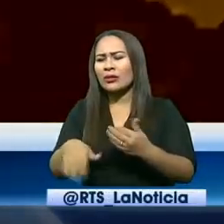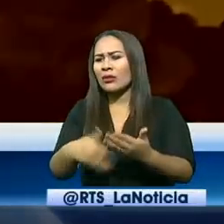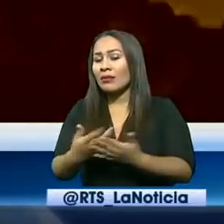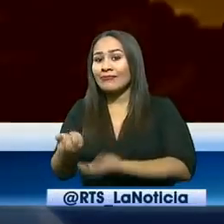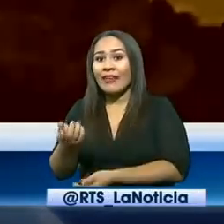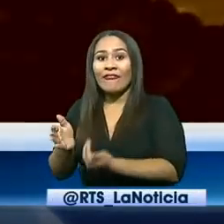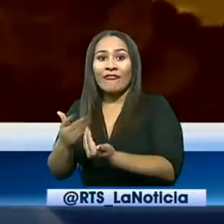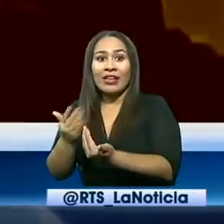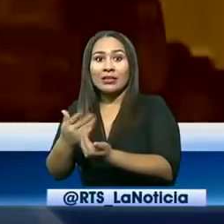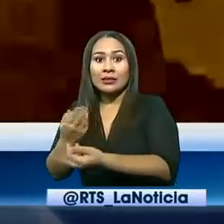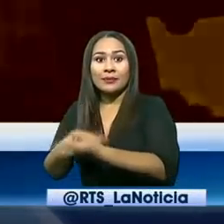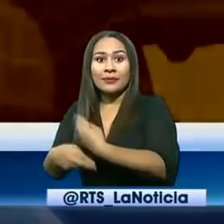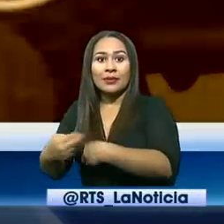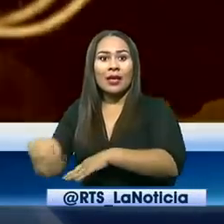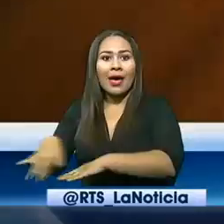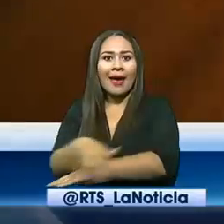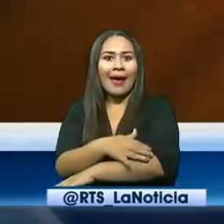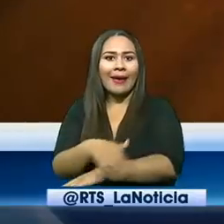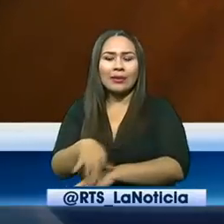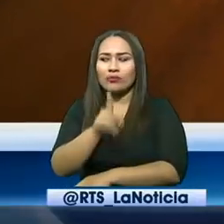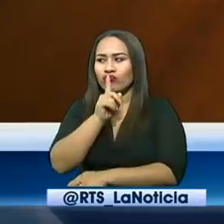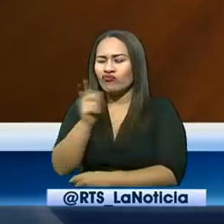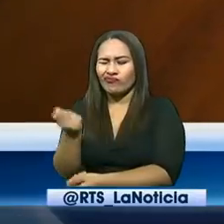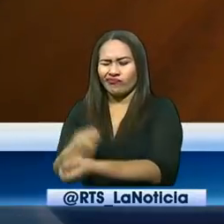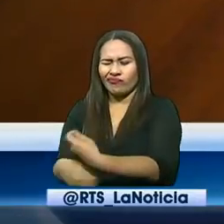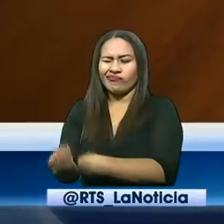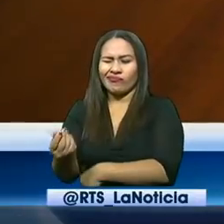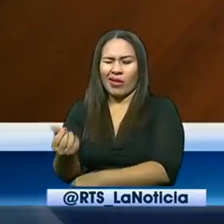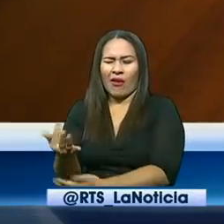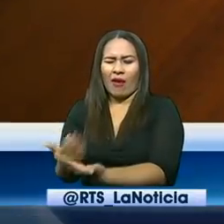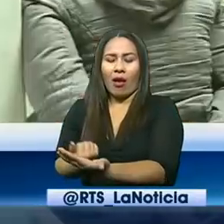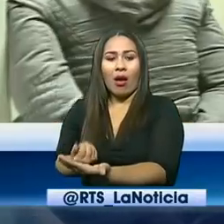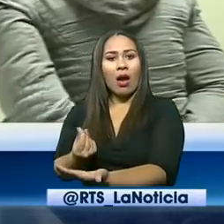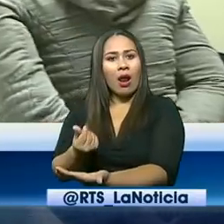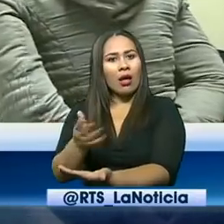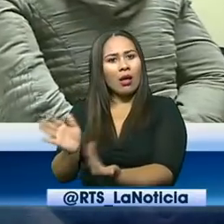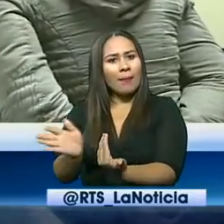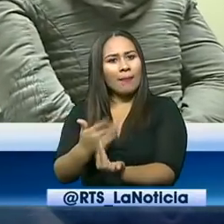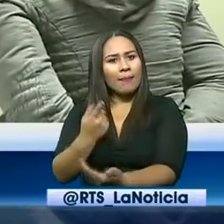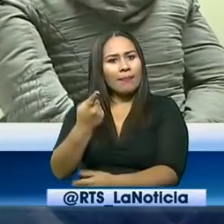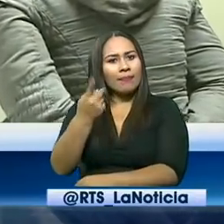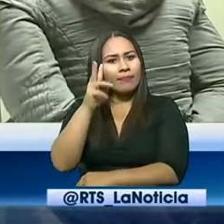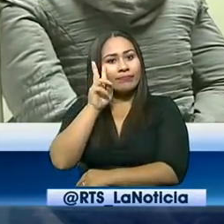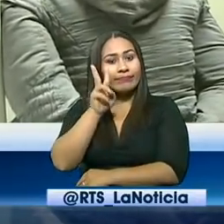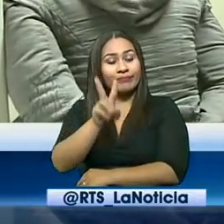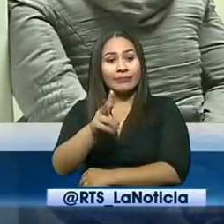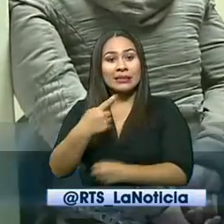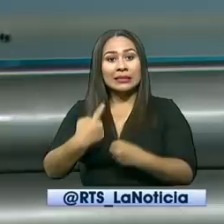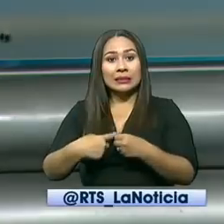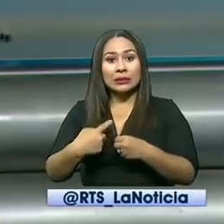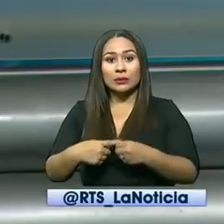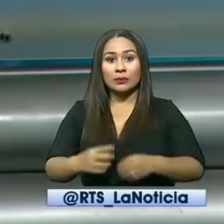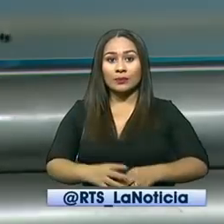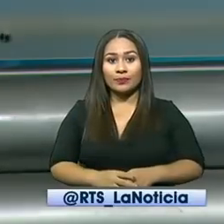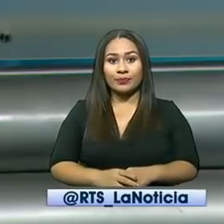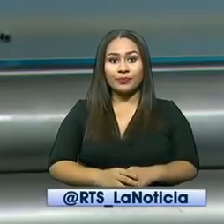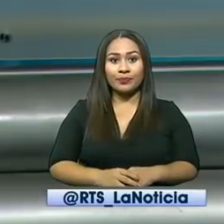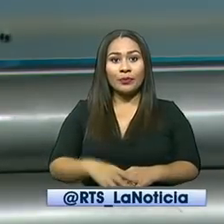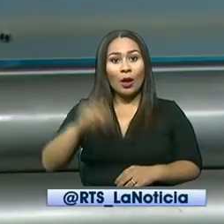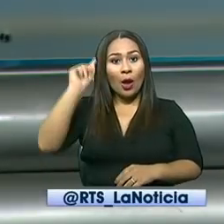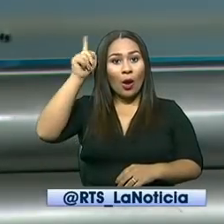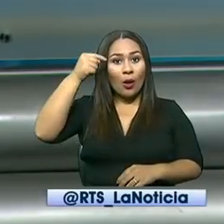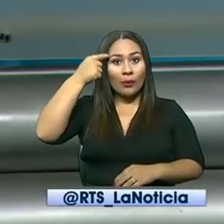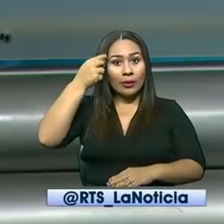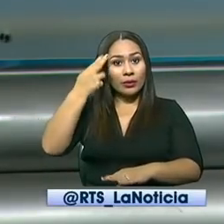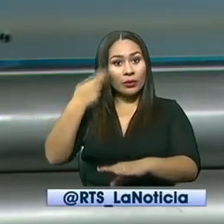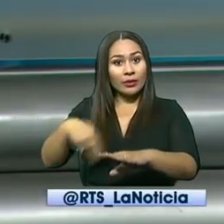en las conocidas cachinerías, generando dinero rápido. En Quito informó Iván Casamén. El gobierno